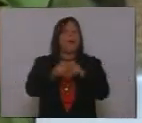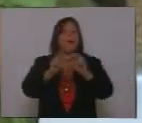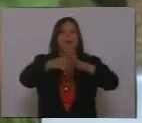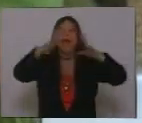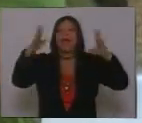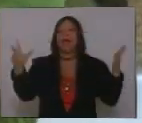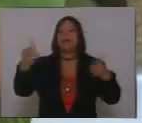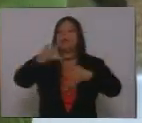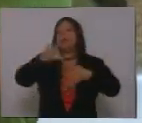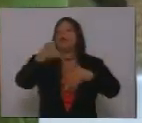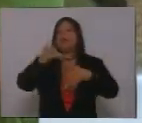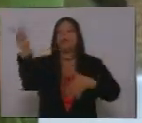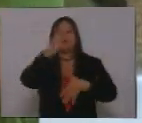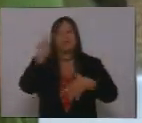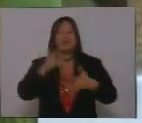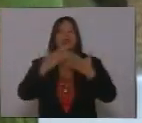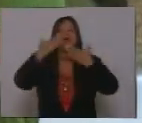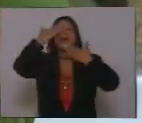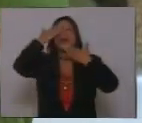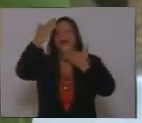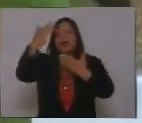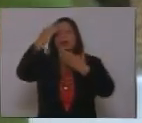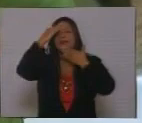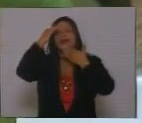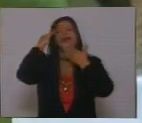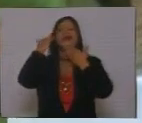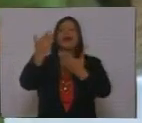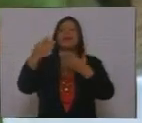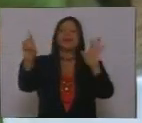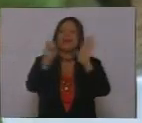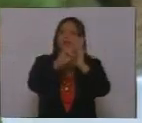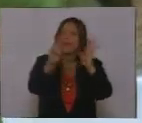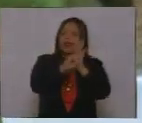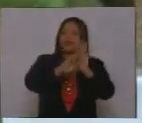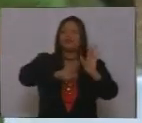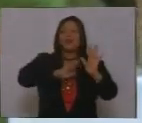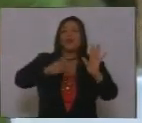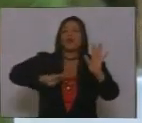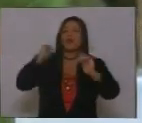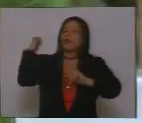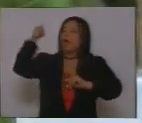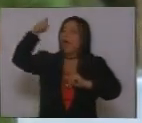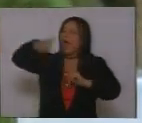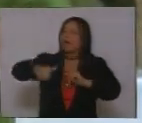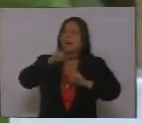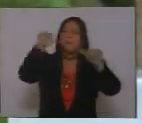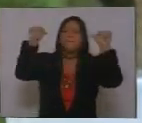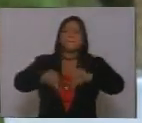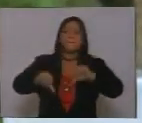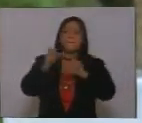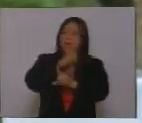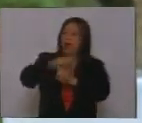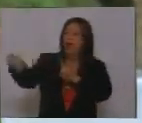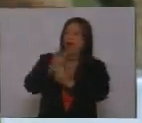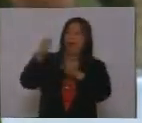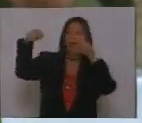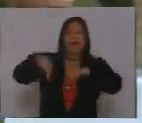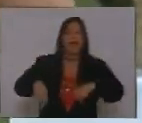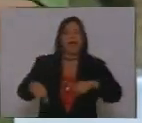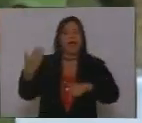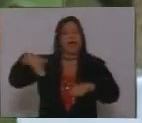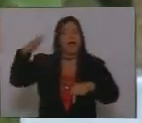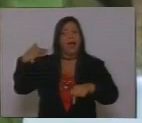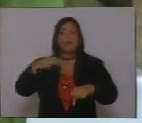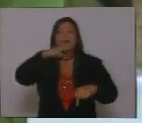en América Latina, gracias al reconocimiento de un derecho que por mucho tiempo fue excluido a nuestro pueblo, a